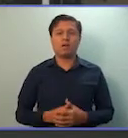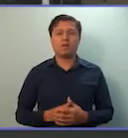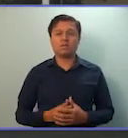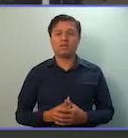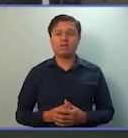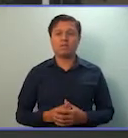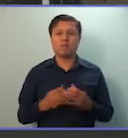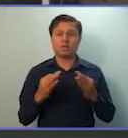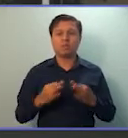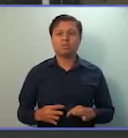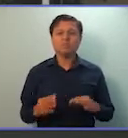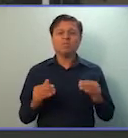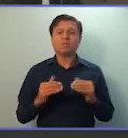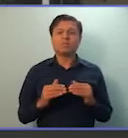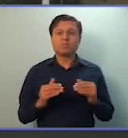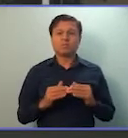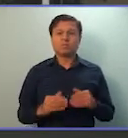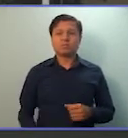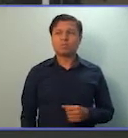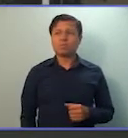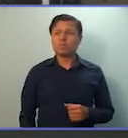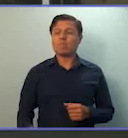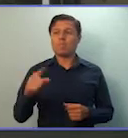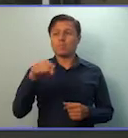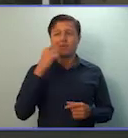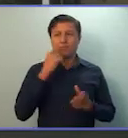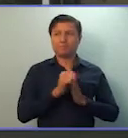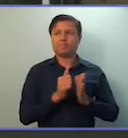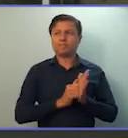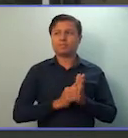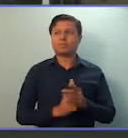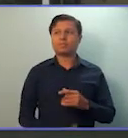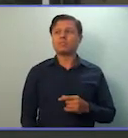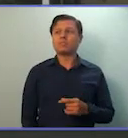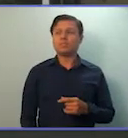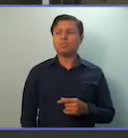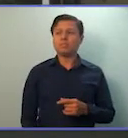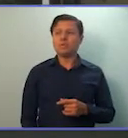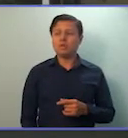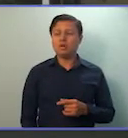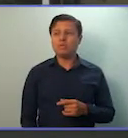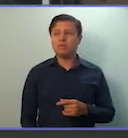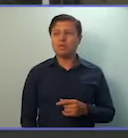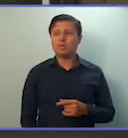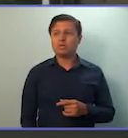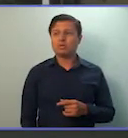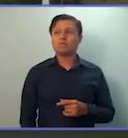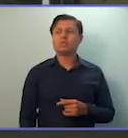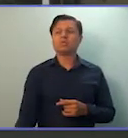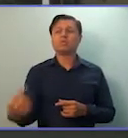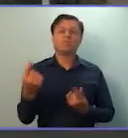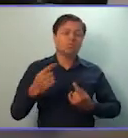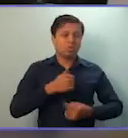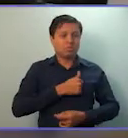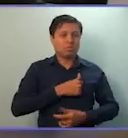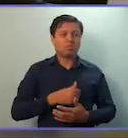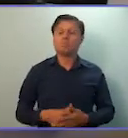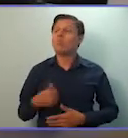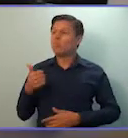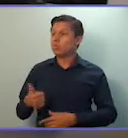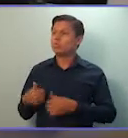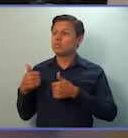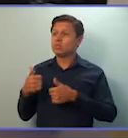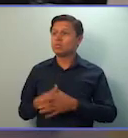decir sin cargos aunque ahí están en ese artículo las quienes son las personas que no pueden ejercer el cargo bueno excelente